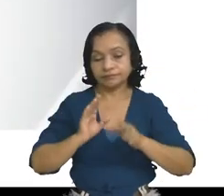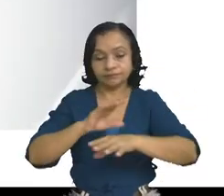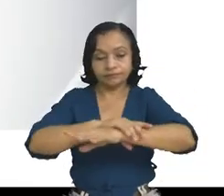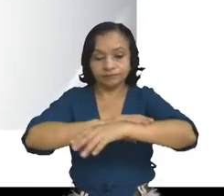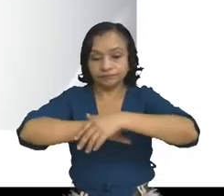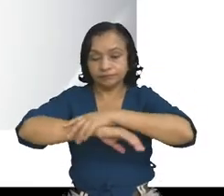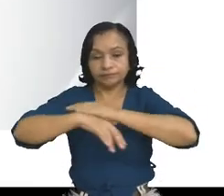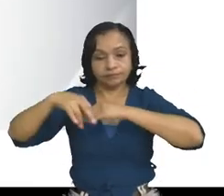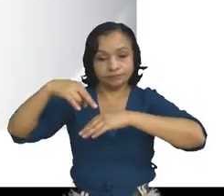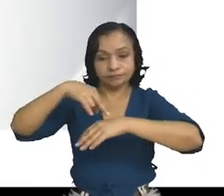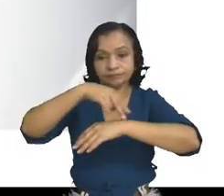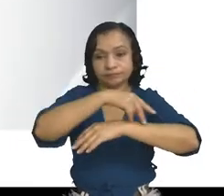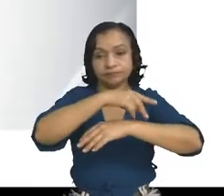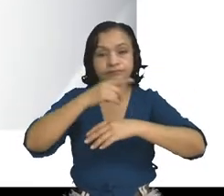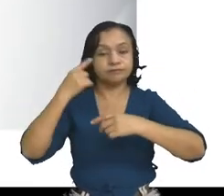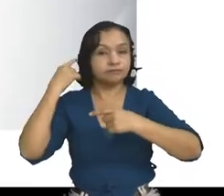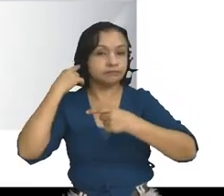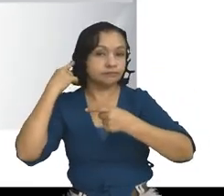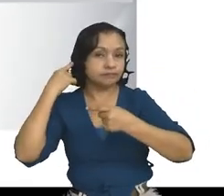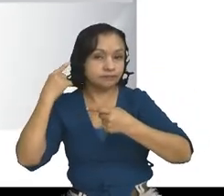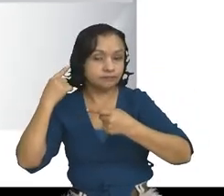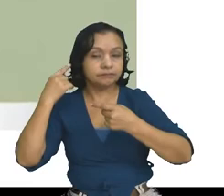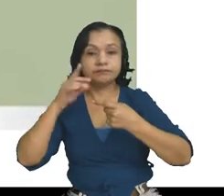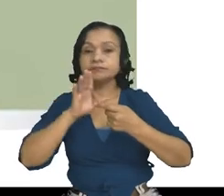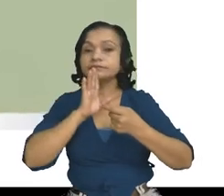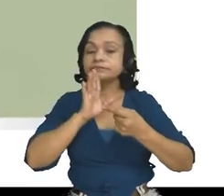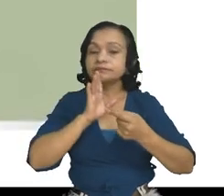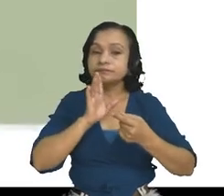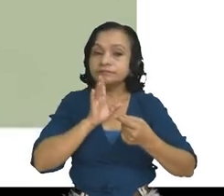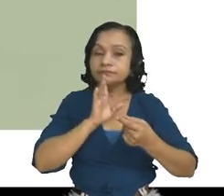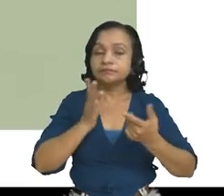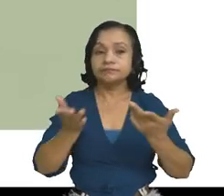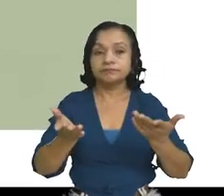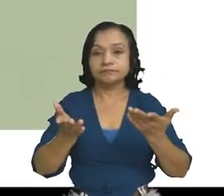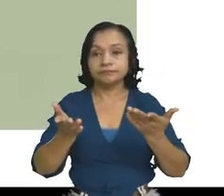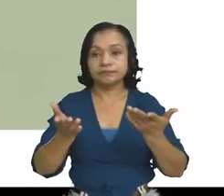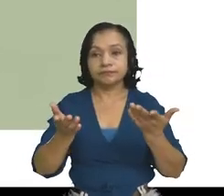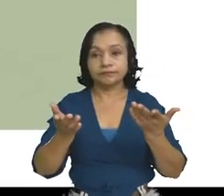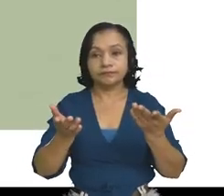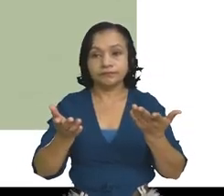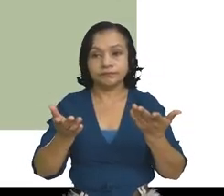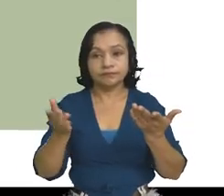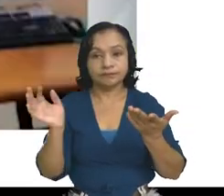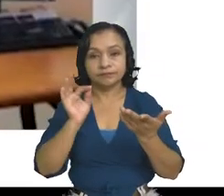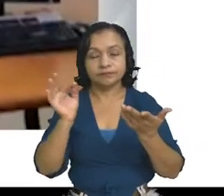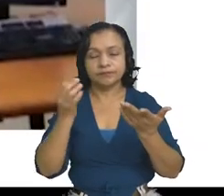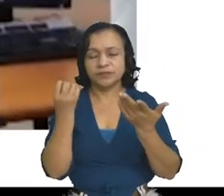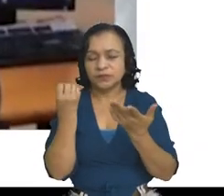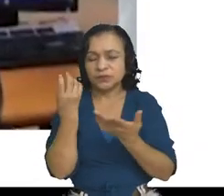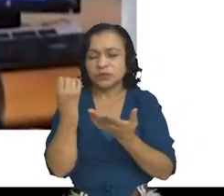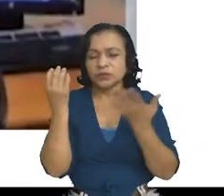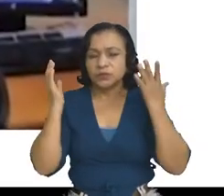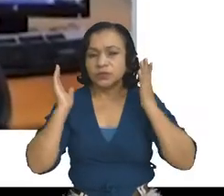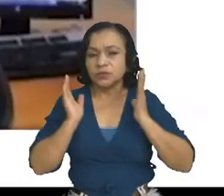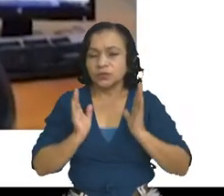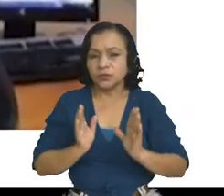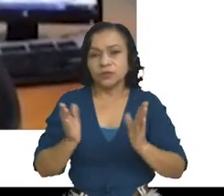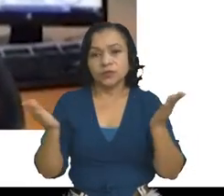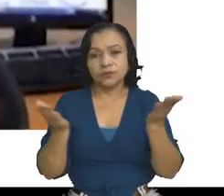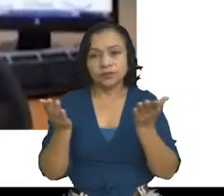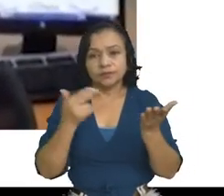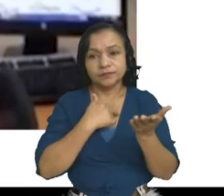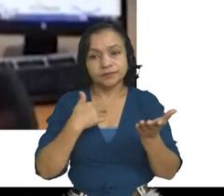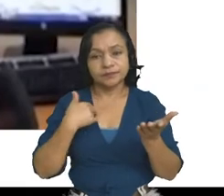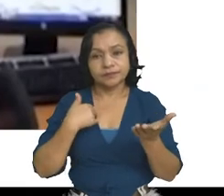decíamos, sino también a nivel auditivo, a nivel del habla, a nivel específicamente de elementos del dolor que tengan un origen neurológico, no necesariamente